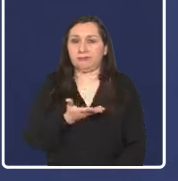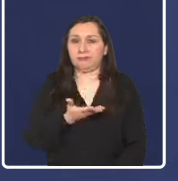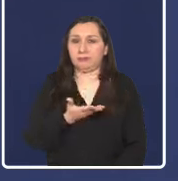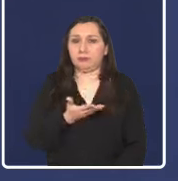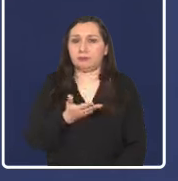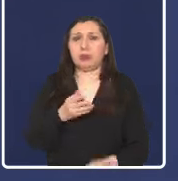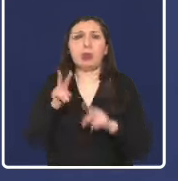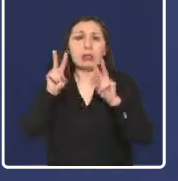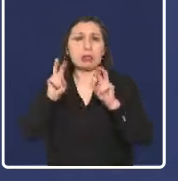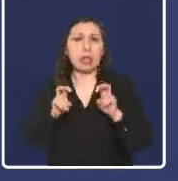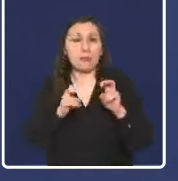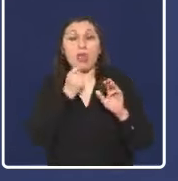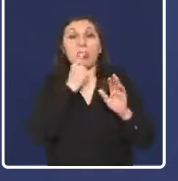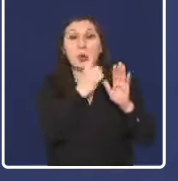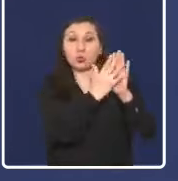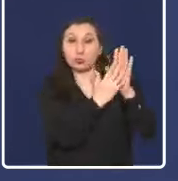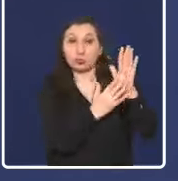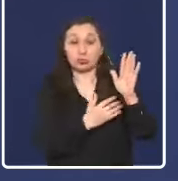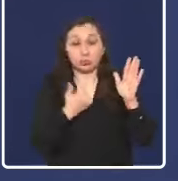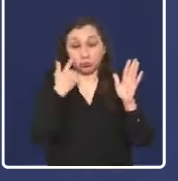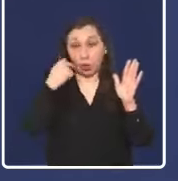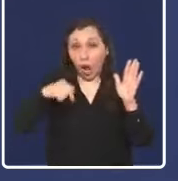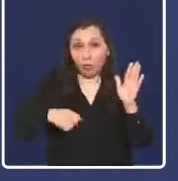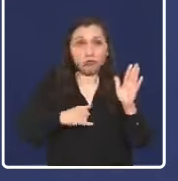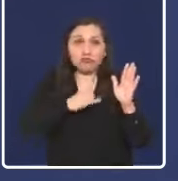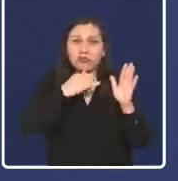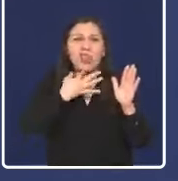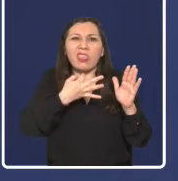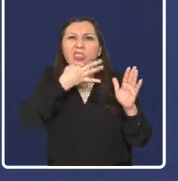el contenido de la denuncia, hasta el día de hoy no lo conozco.